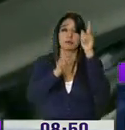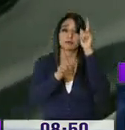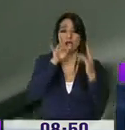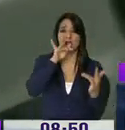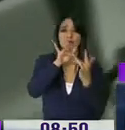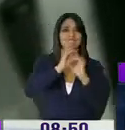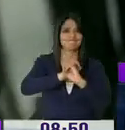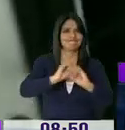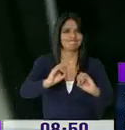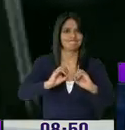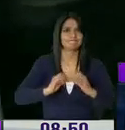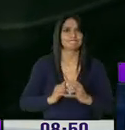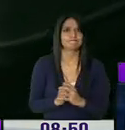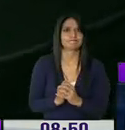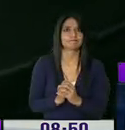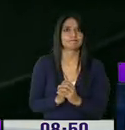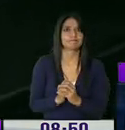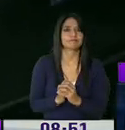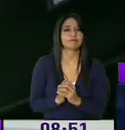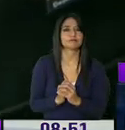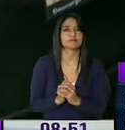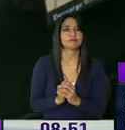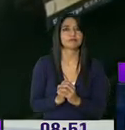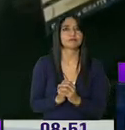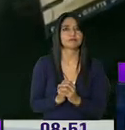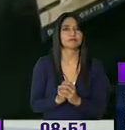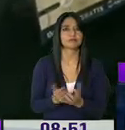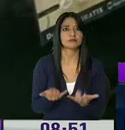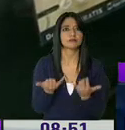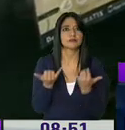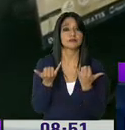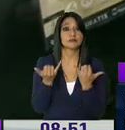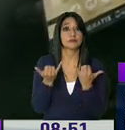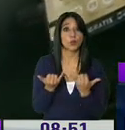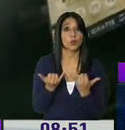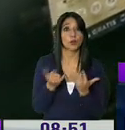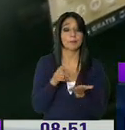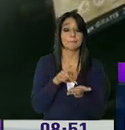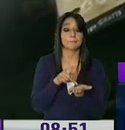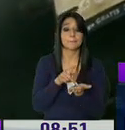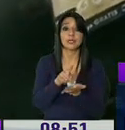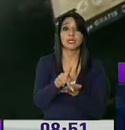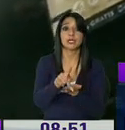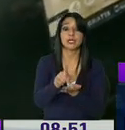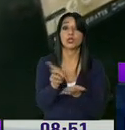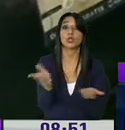usuario. Y asimismo, por el momento, el cobro se lo hará a través